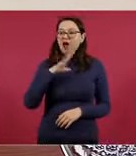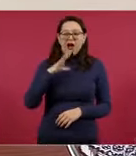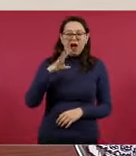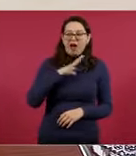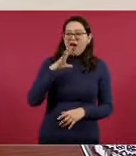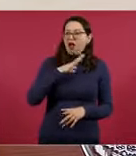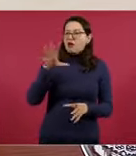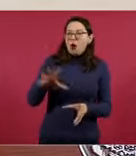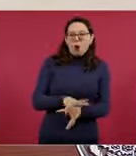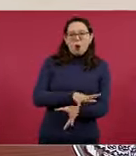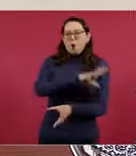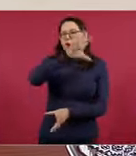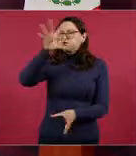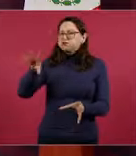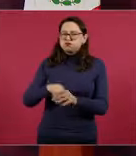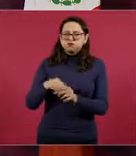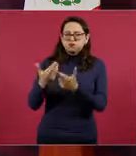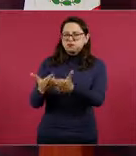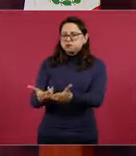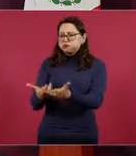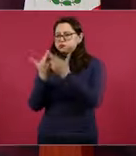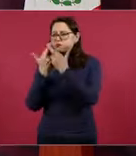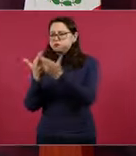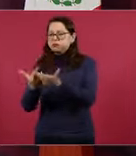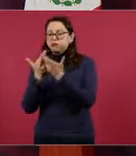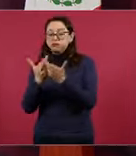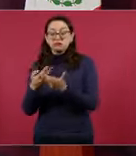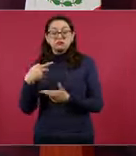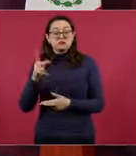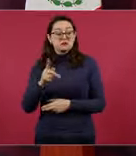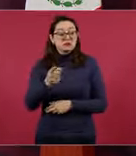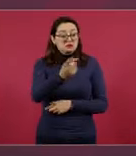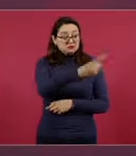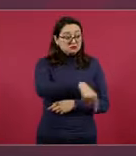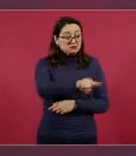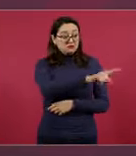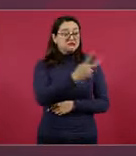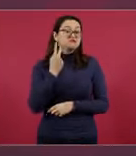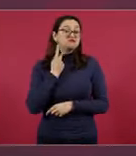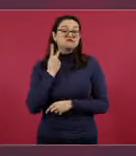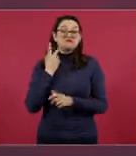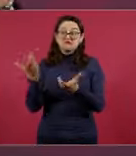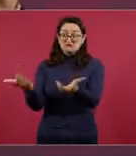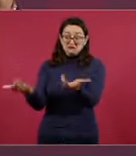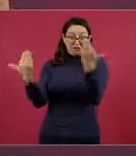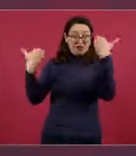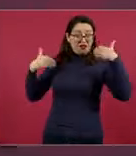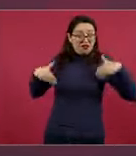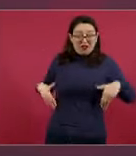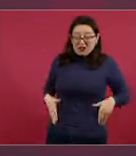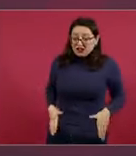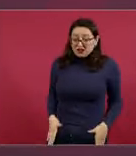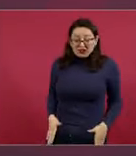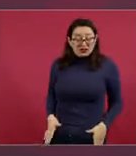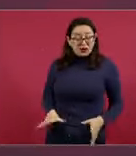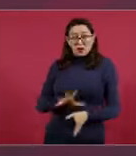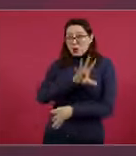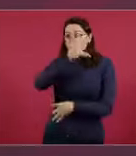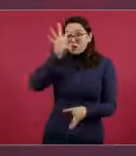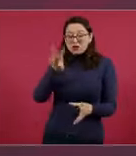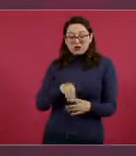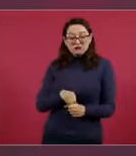todo, pero se lo clavan todo. Ese era su discurso y